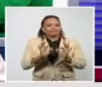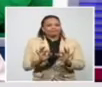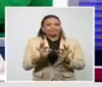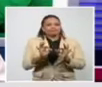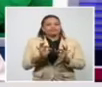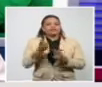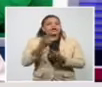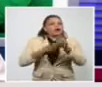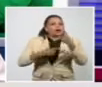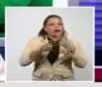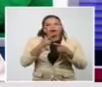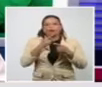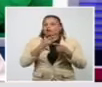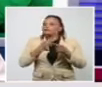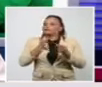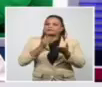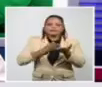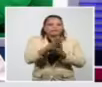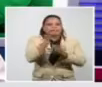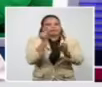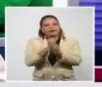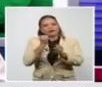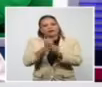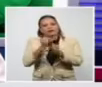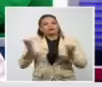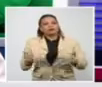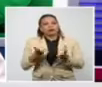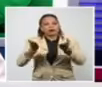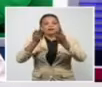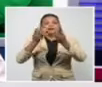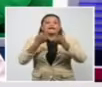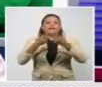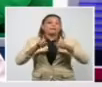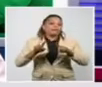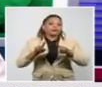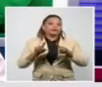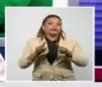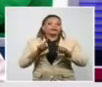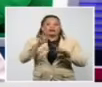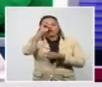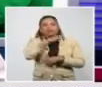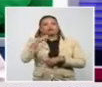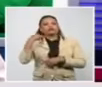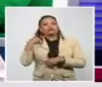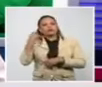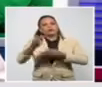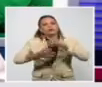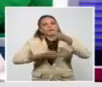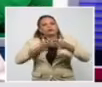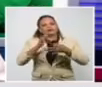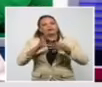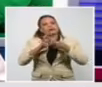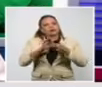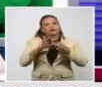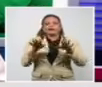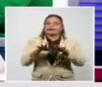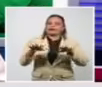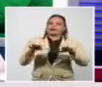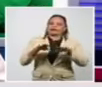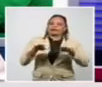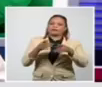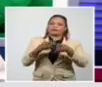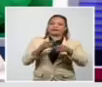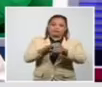se trabaja intensamente para su recuperación. Nos decía la doctora Lice que son graves, estables en estos